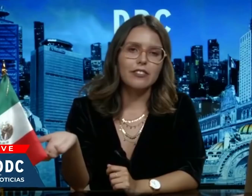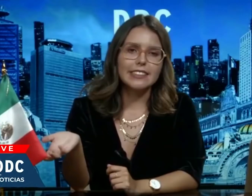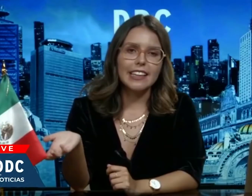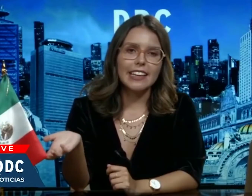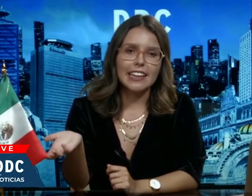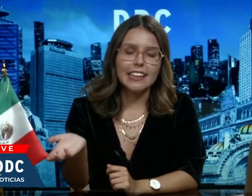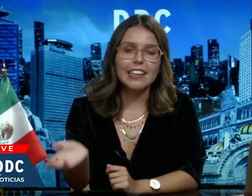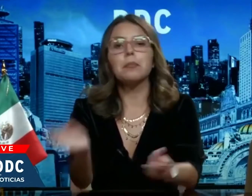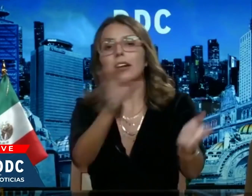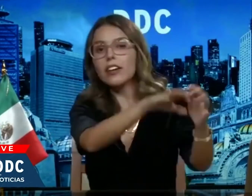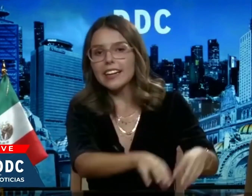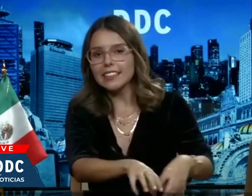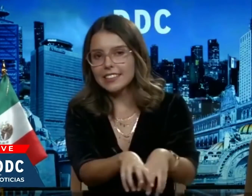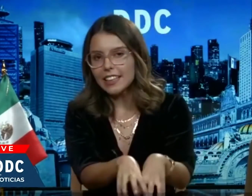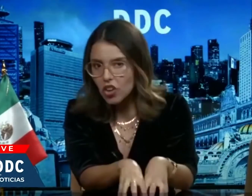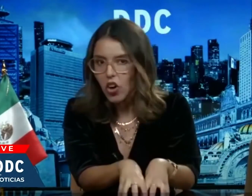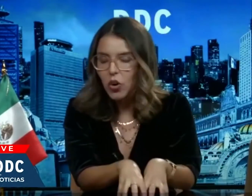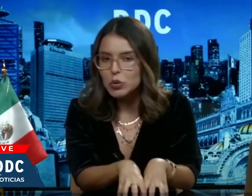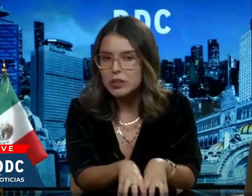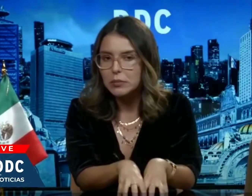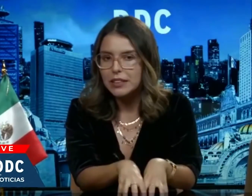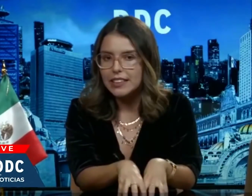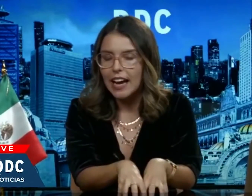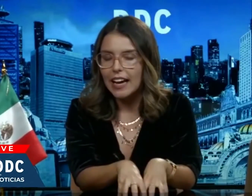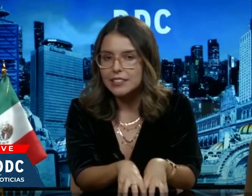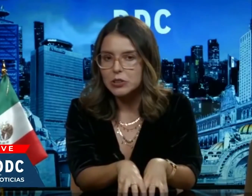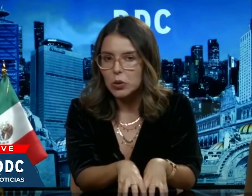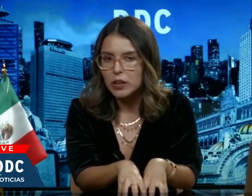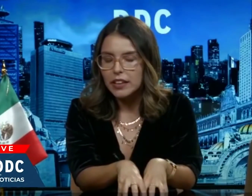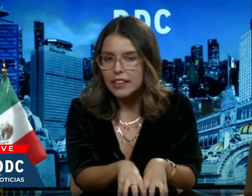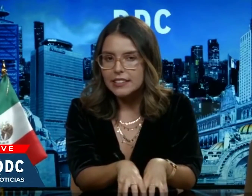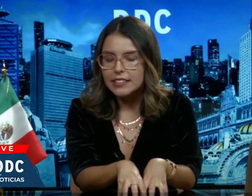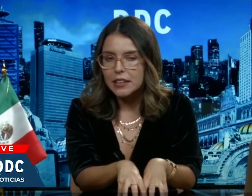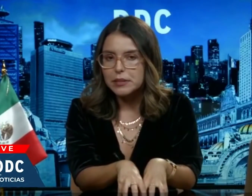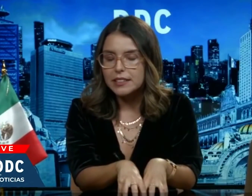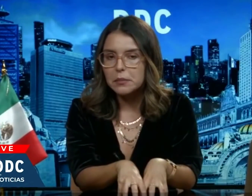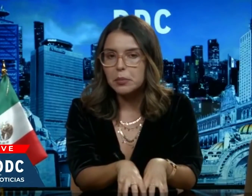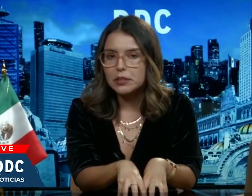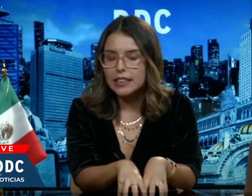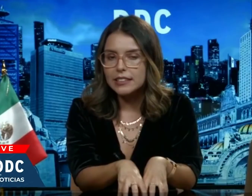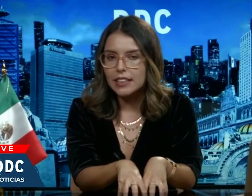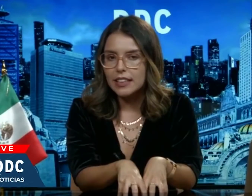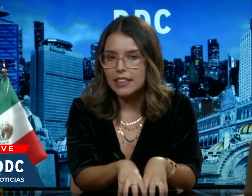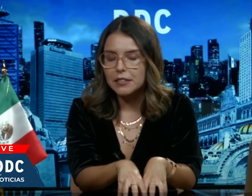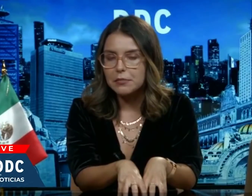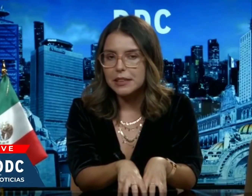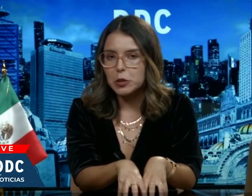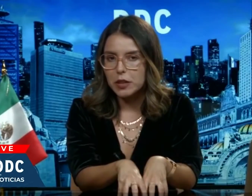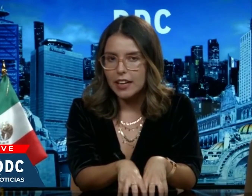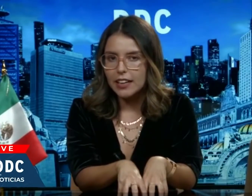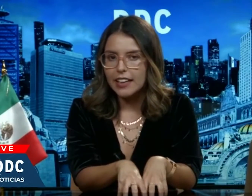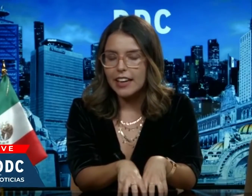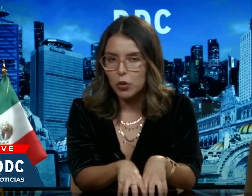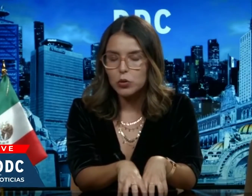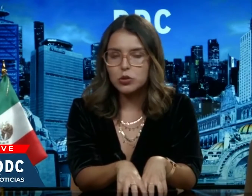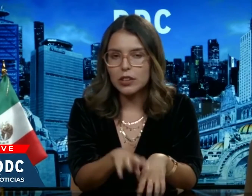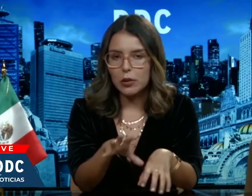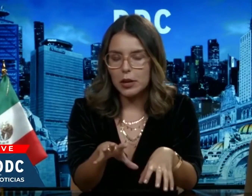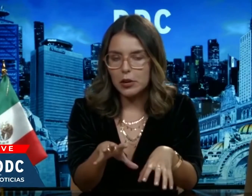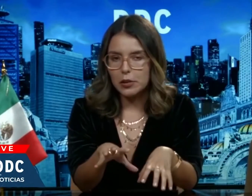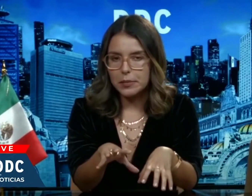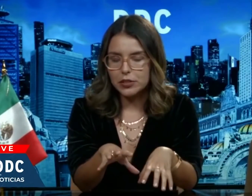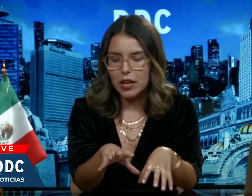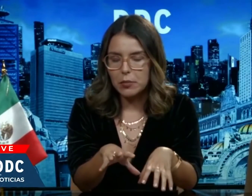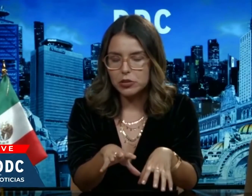se ha dicho y la falta de claridad, pero regresando justamente a esto, pues es importante mencionar que